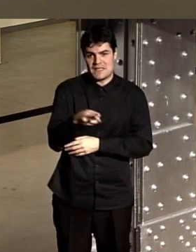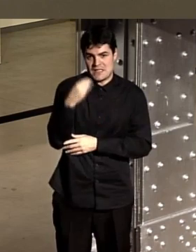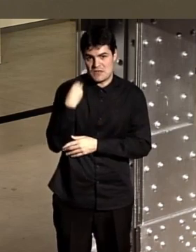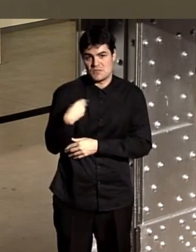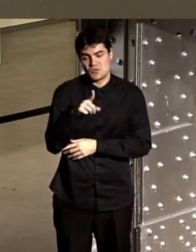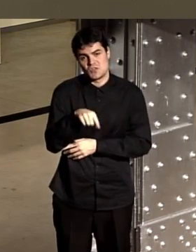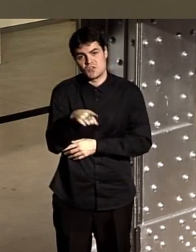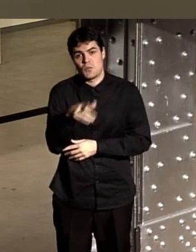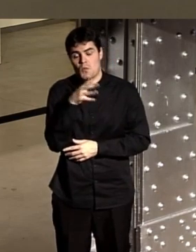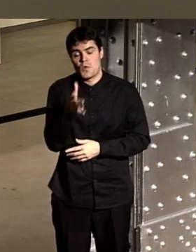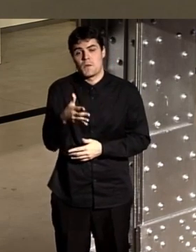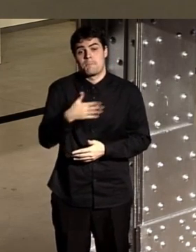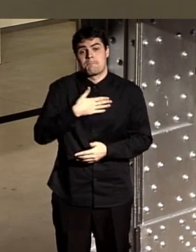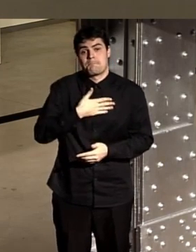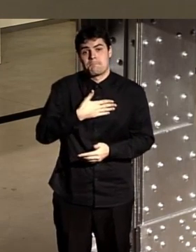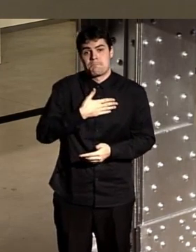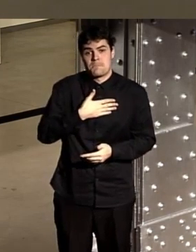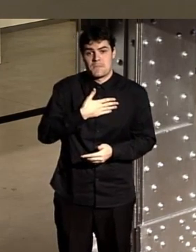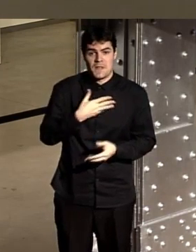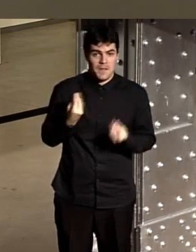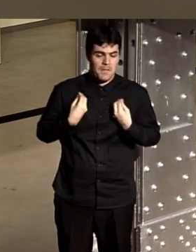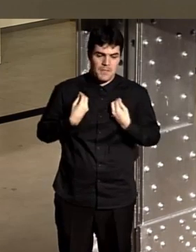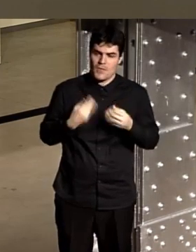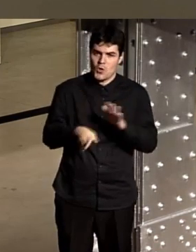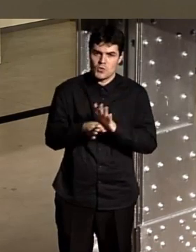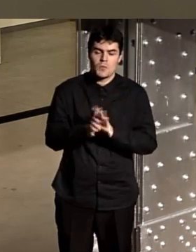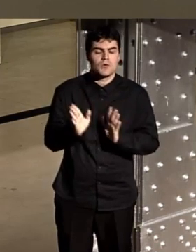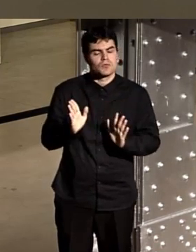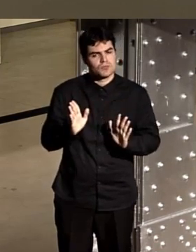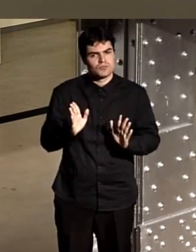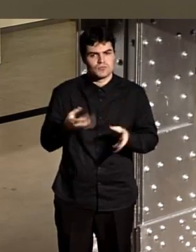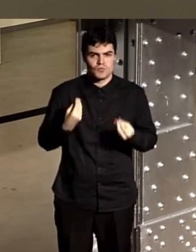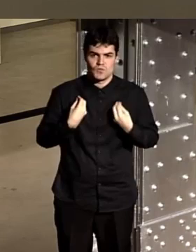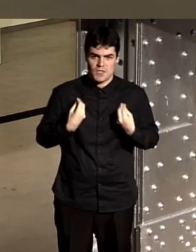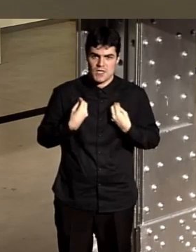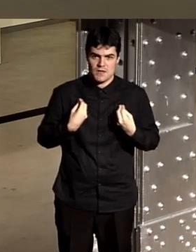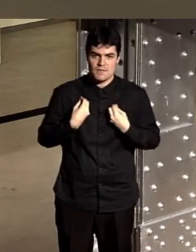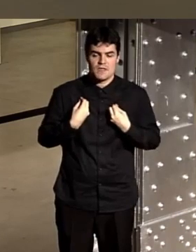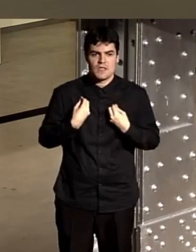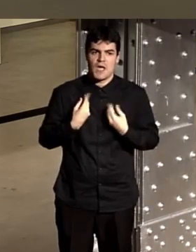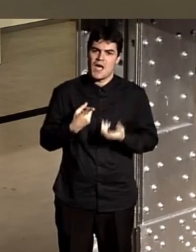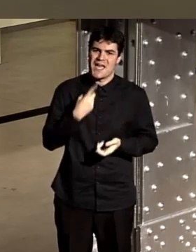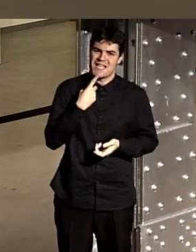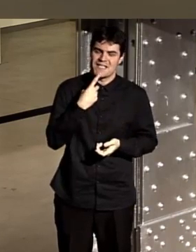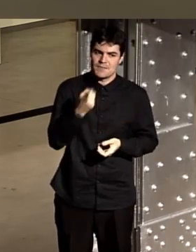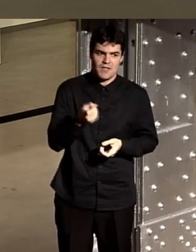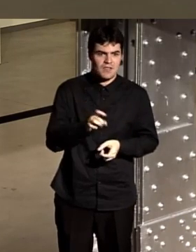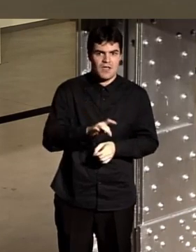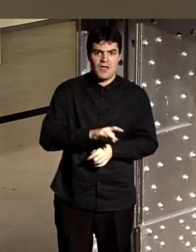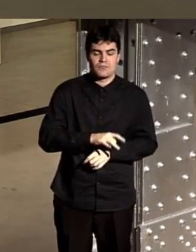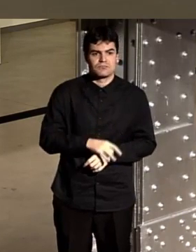mí sigo viva, pero ha sido una vida como lleno de experiencias increíbles